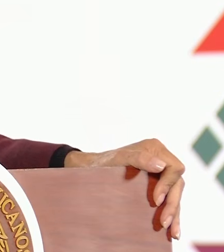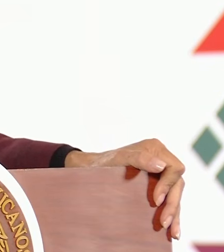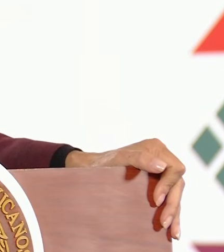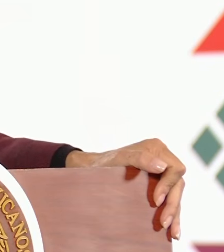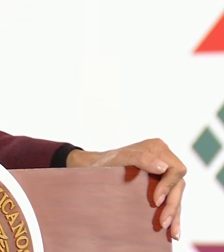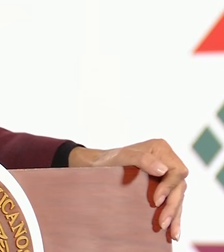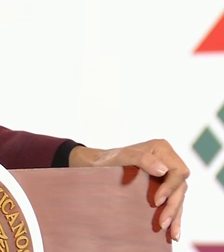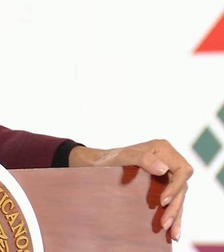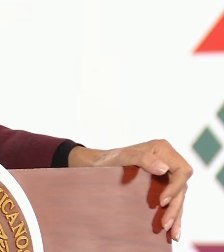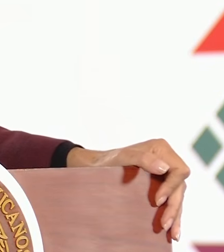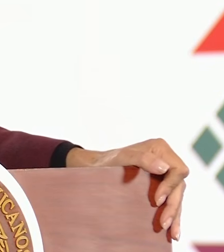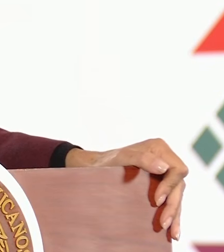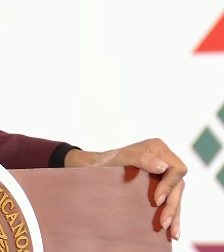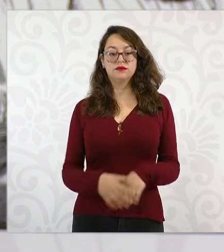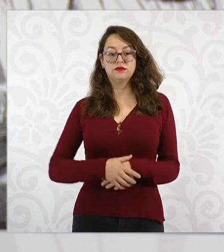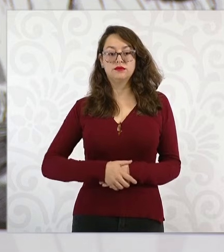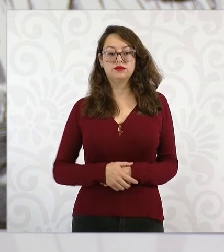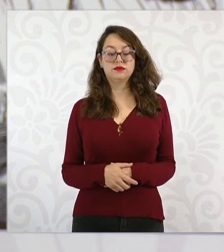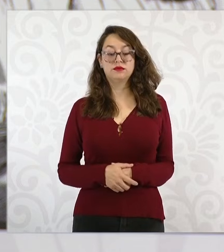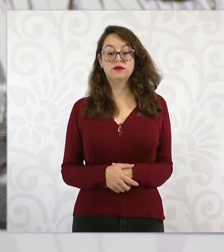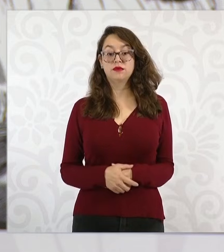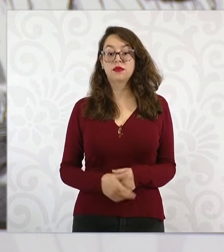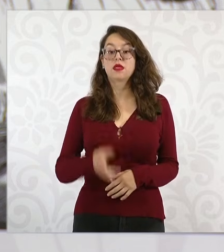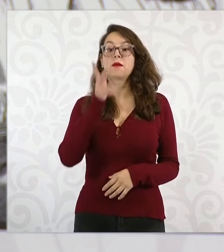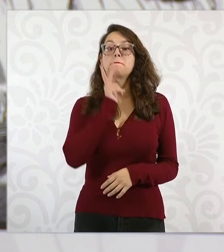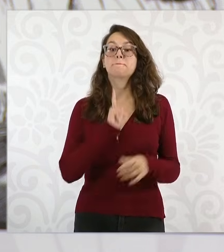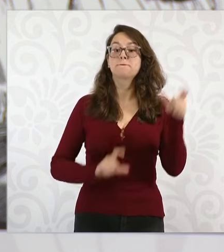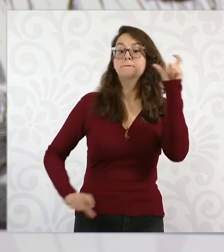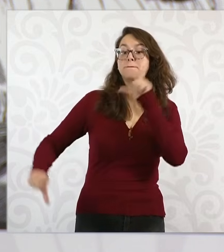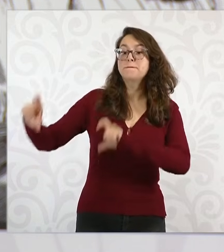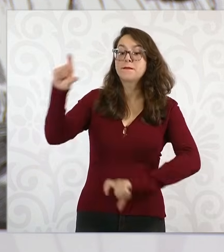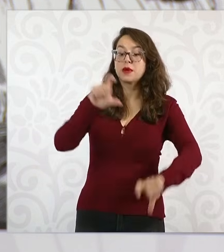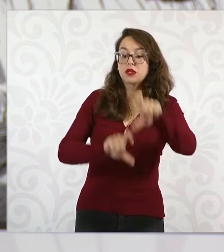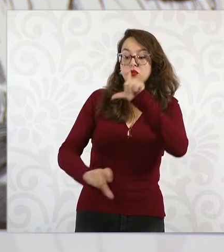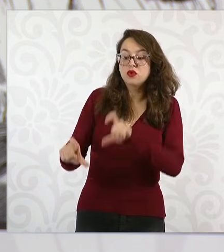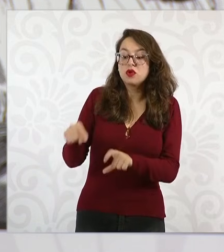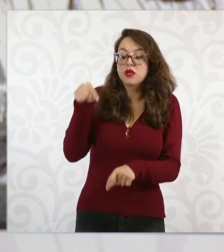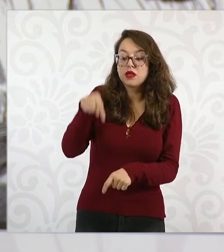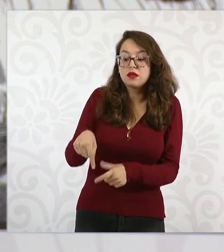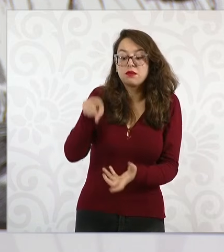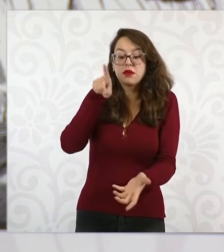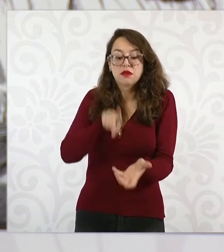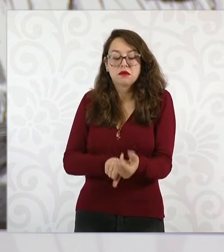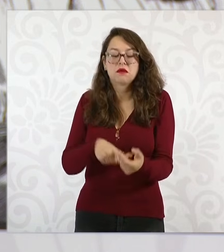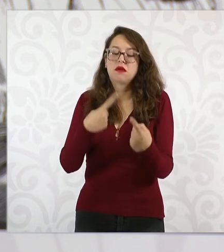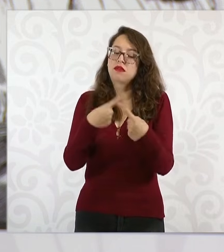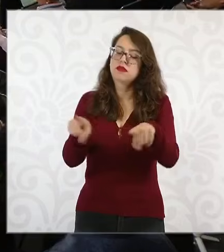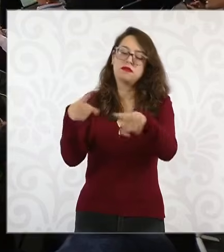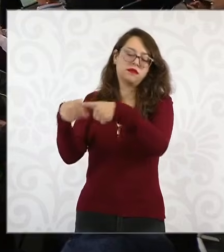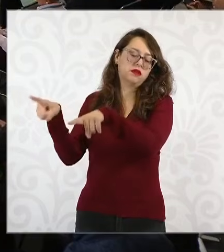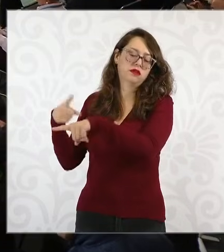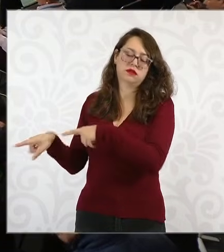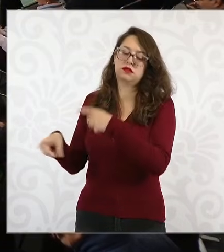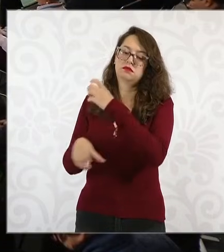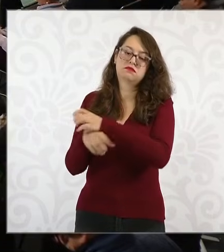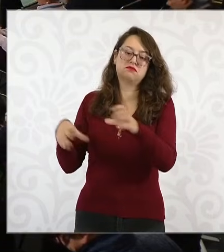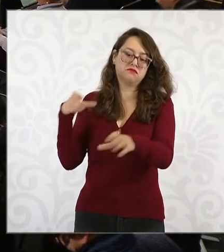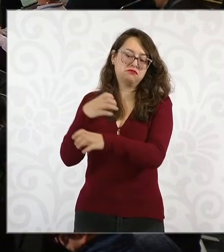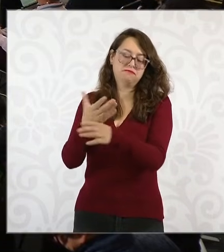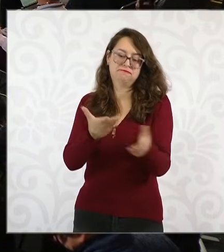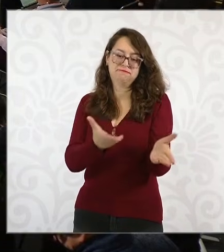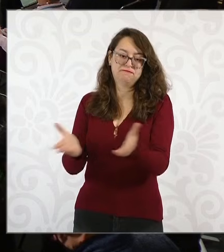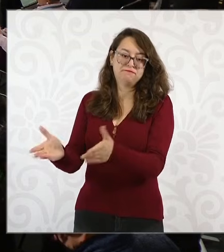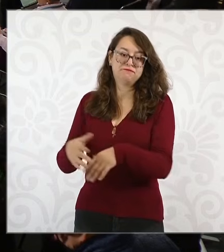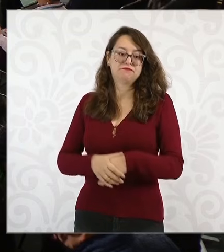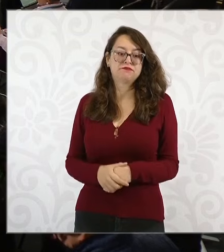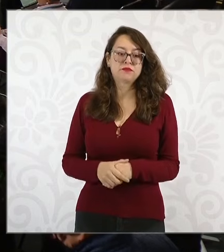plásticos y otros usos para químicos, que no es necesariamente el uso de combustibles. En este